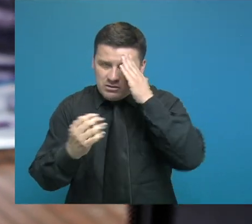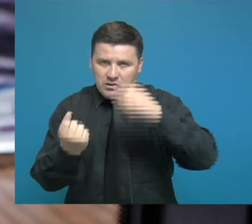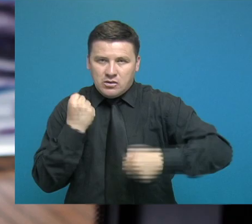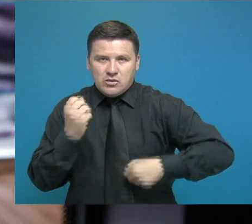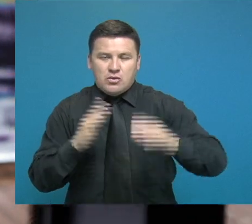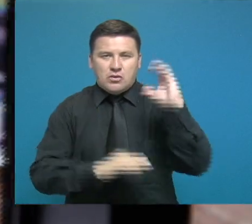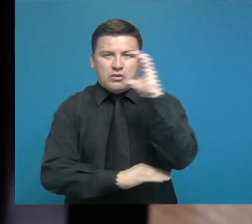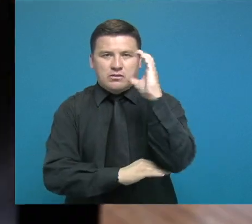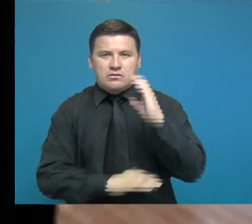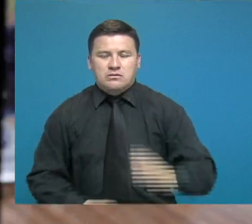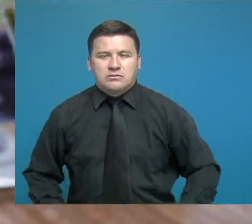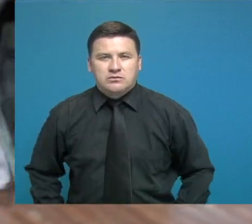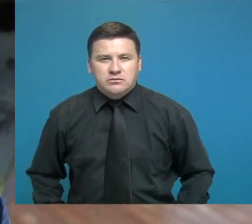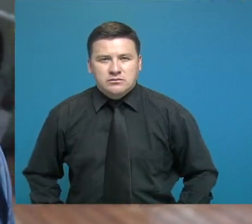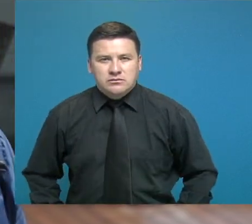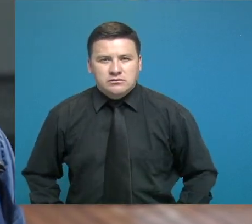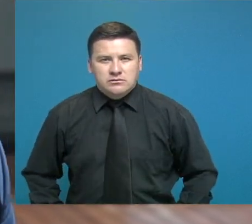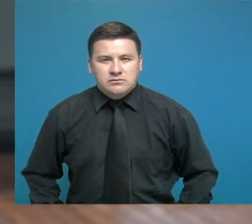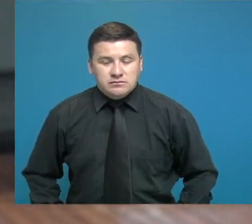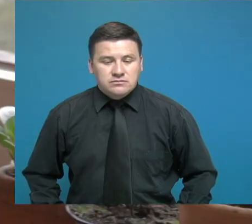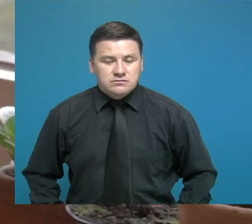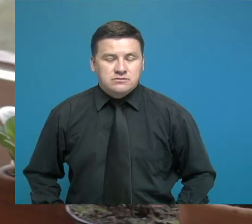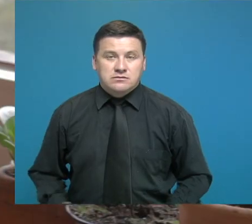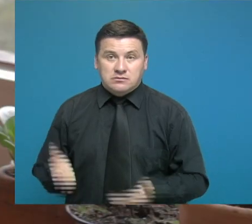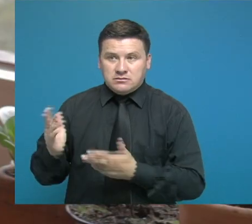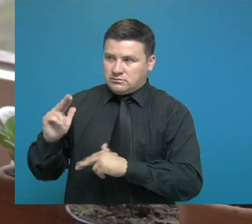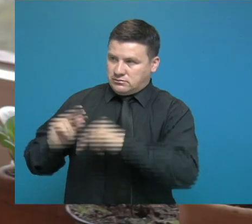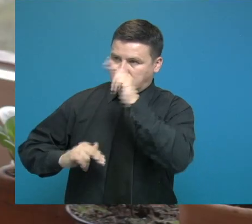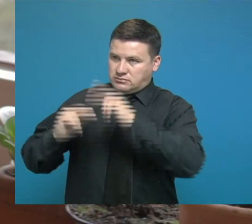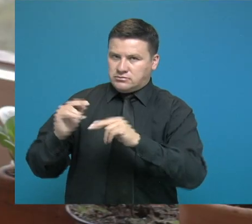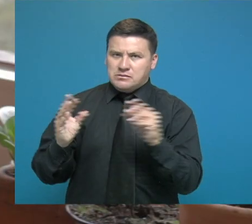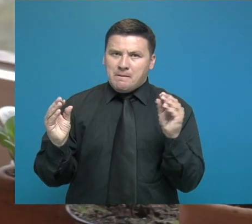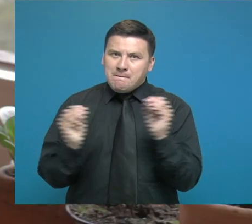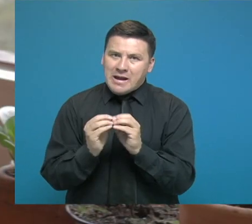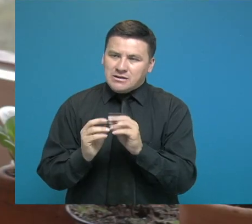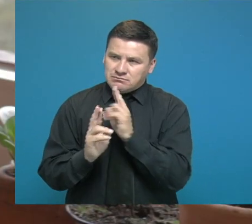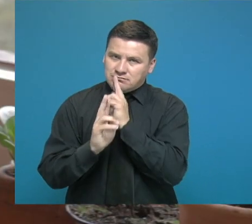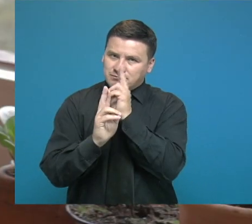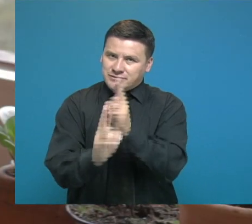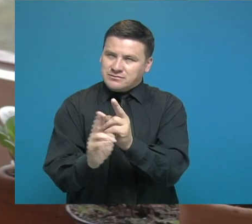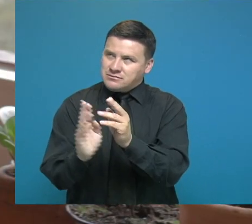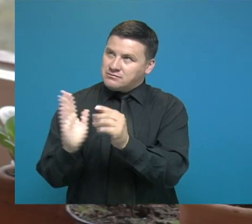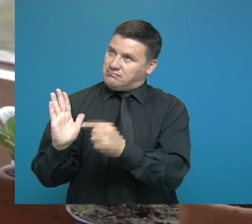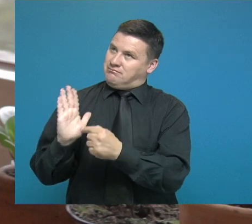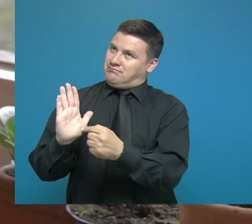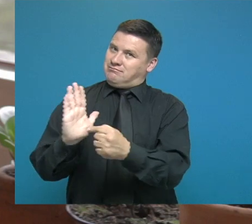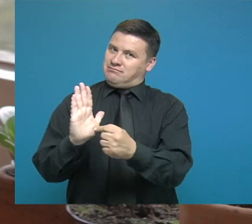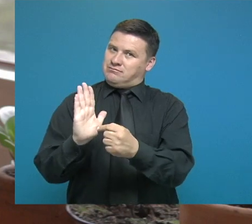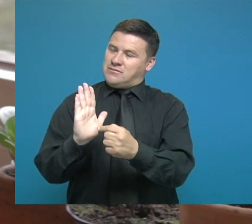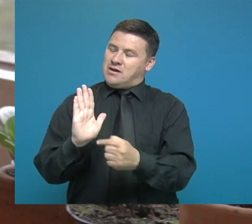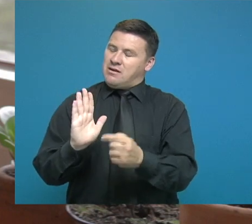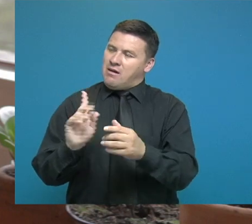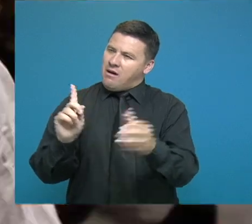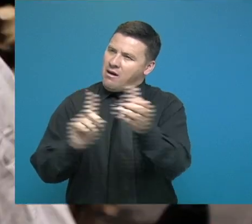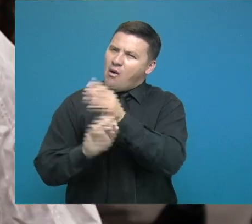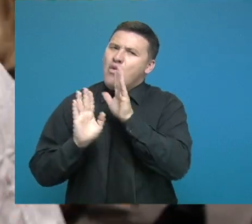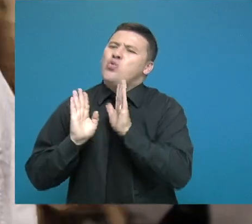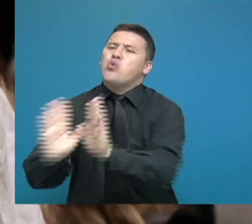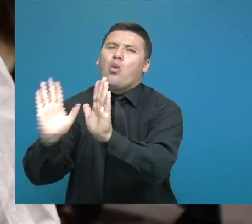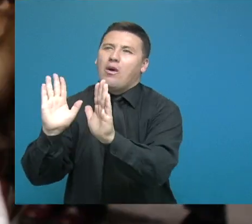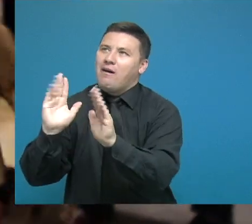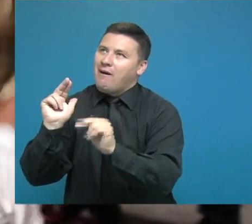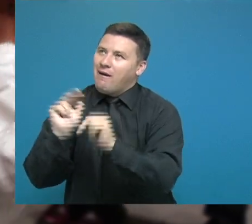del conflicto armado colombiano. La obra física tiene que ser un poco el resultado primero de esa